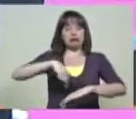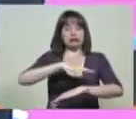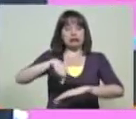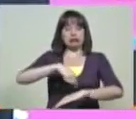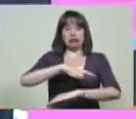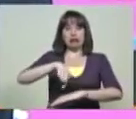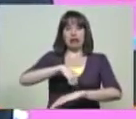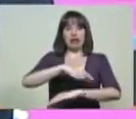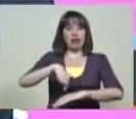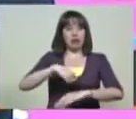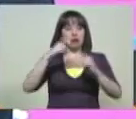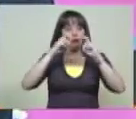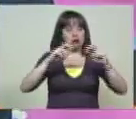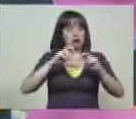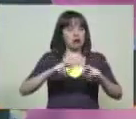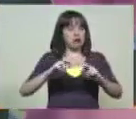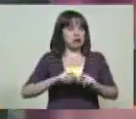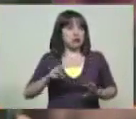documento